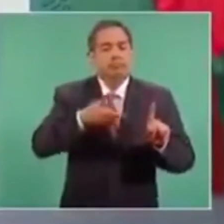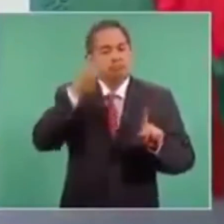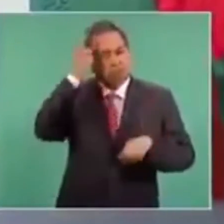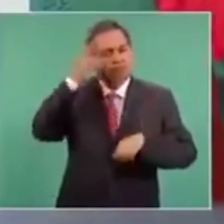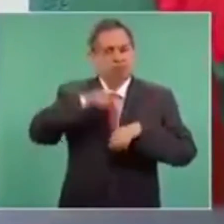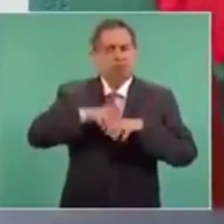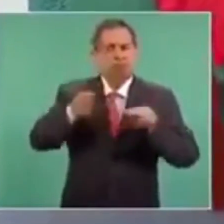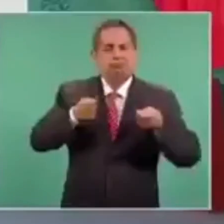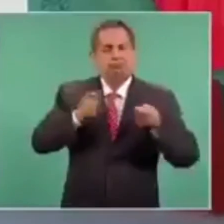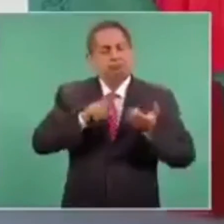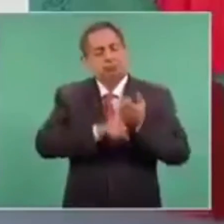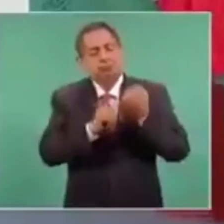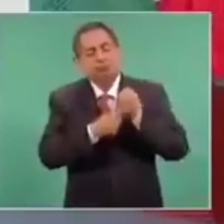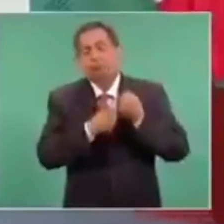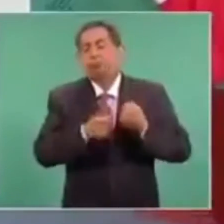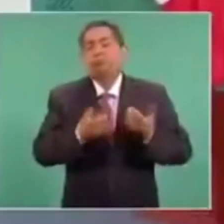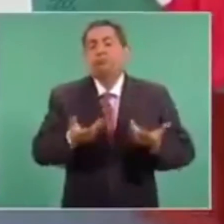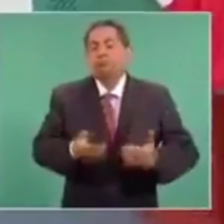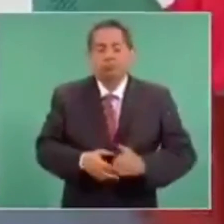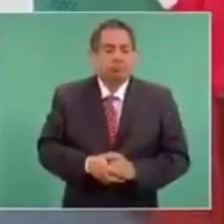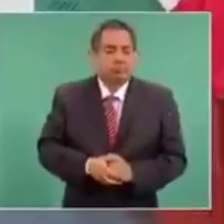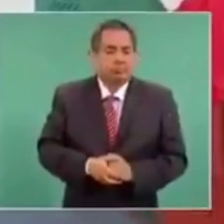manejan